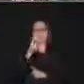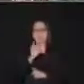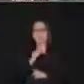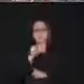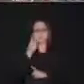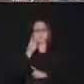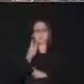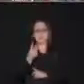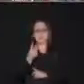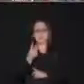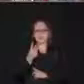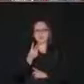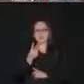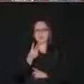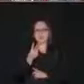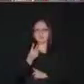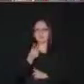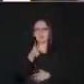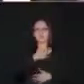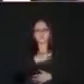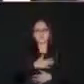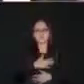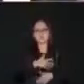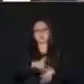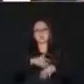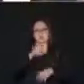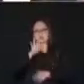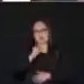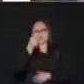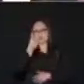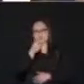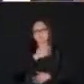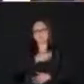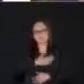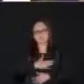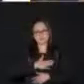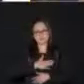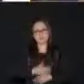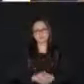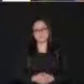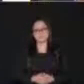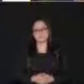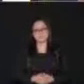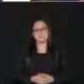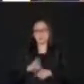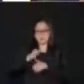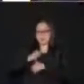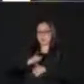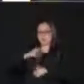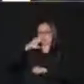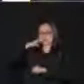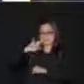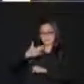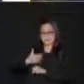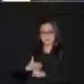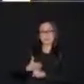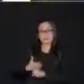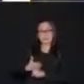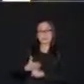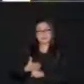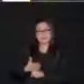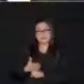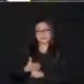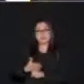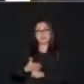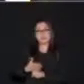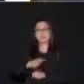acostumbrados de derecha, de centro, de izquierda, y los conocemos de carne y hueso? Están acostumbrados a